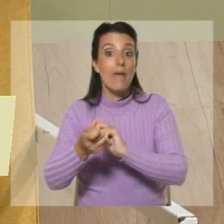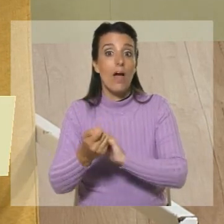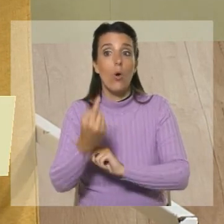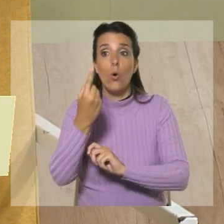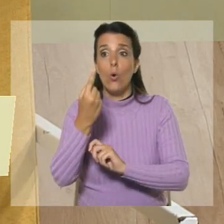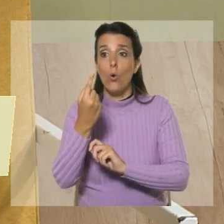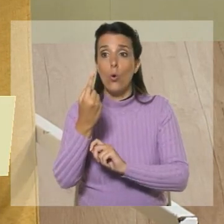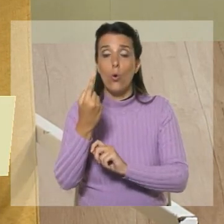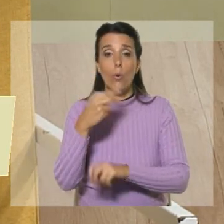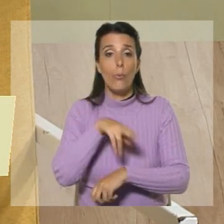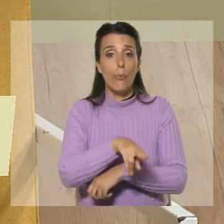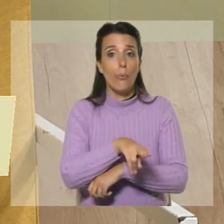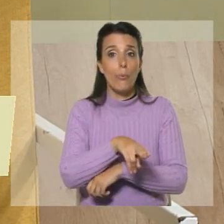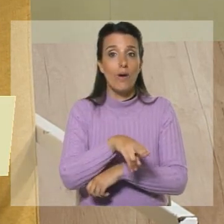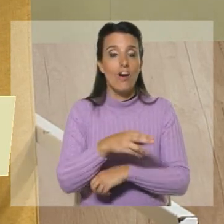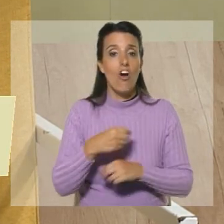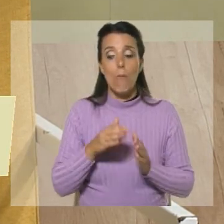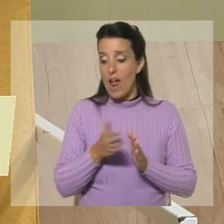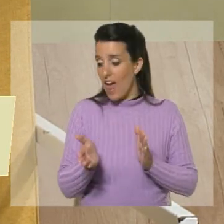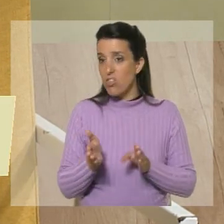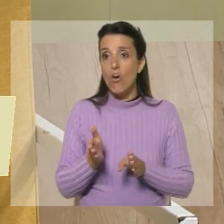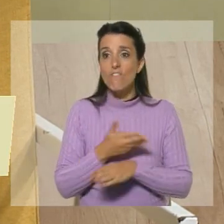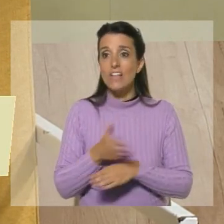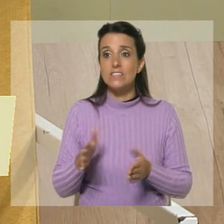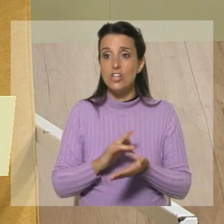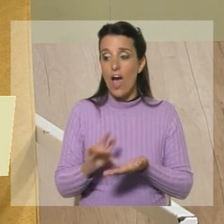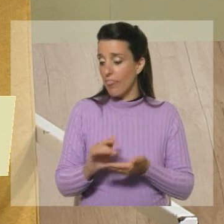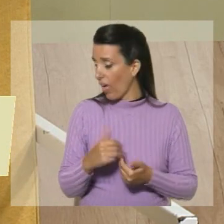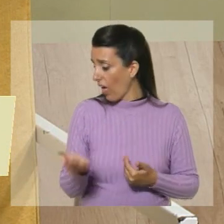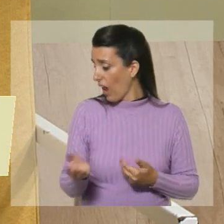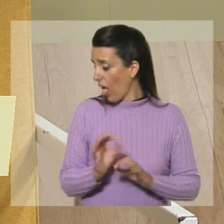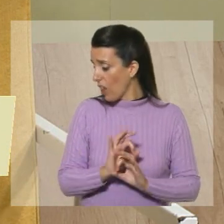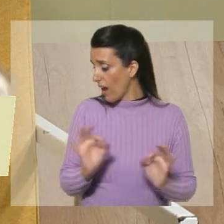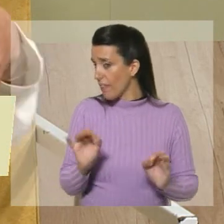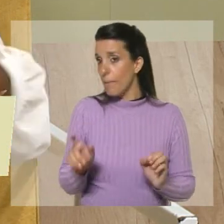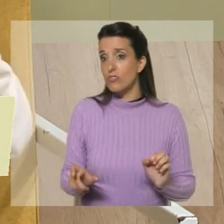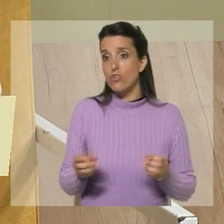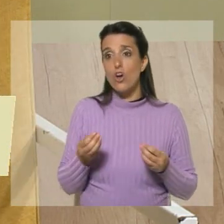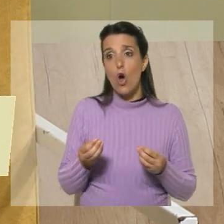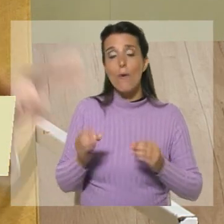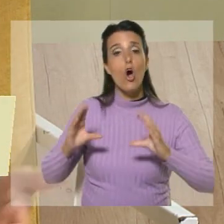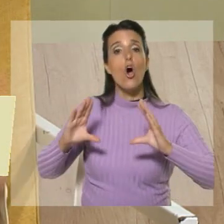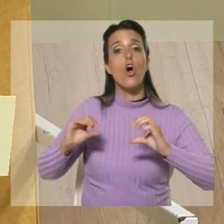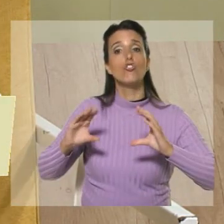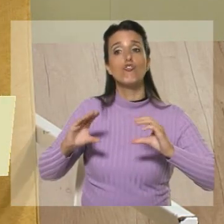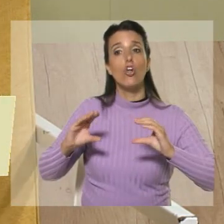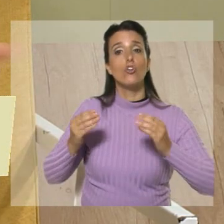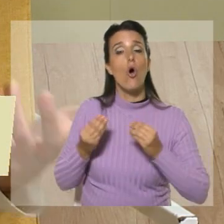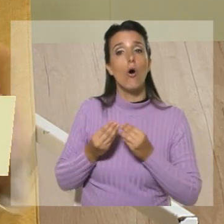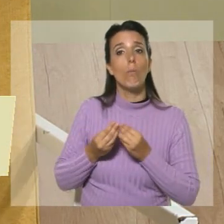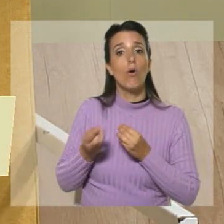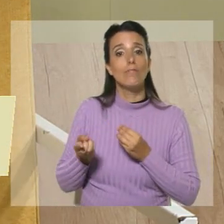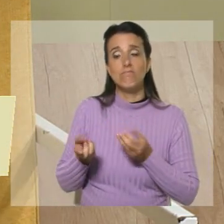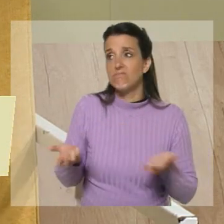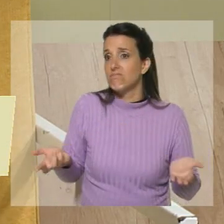jugamos un poco con eso del espacio vacío, ¿no? De ese lado vacío, de ese otro, que ya no está, pero el colchón pasa a ser colchón, pared,